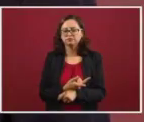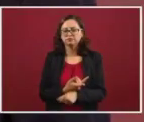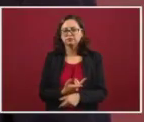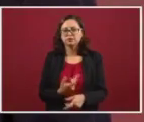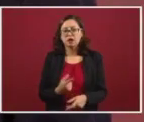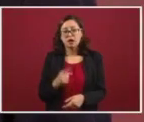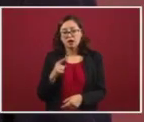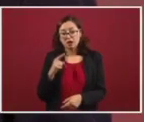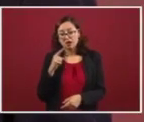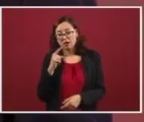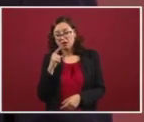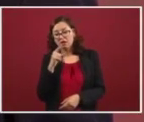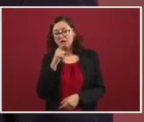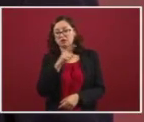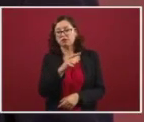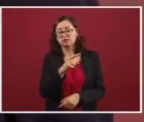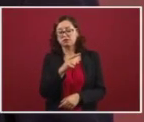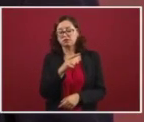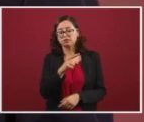confiscó